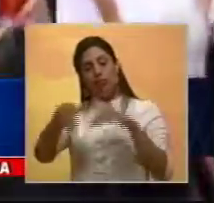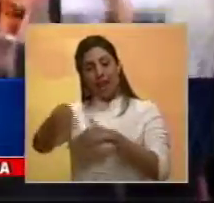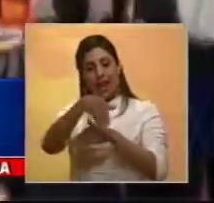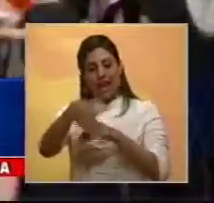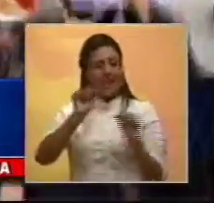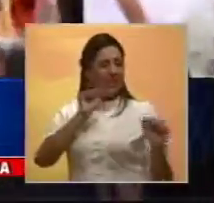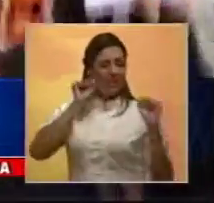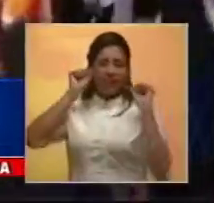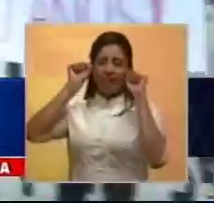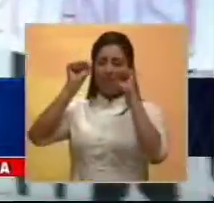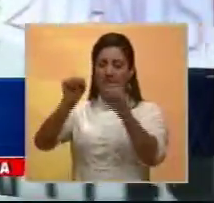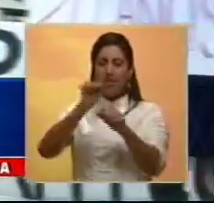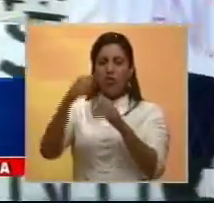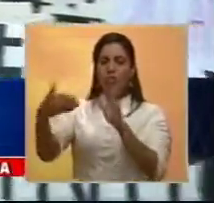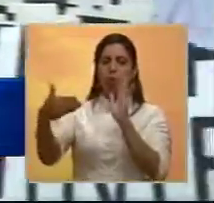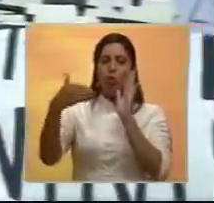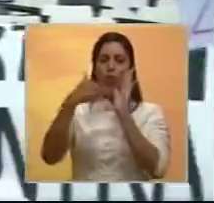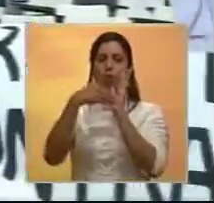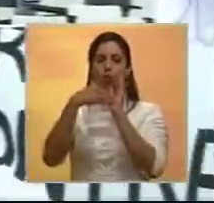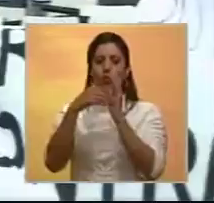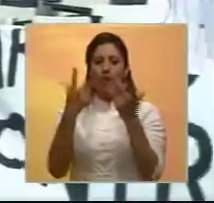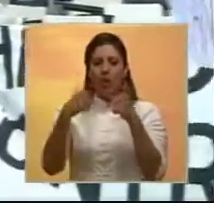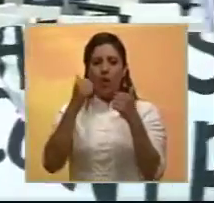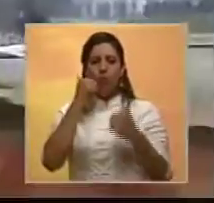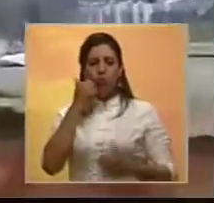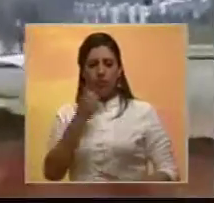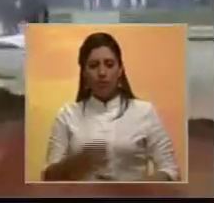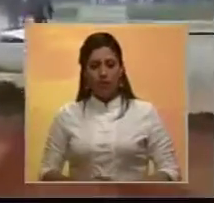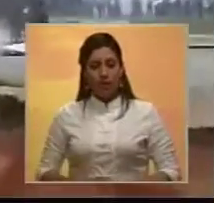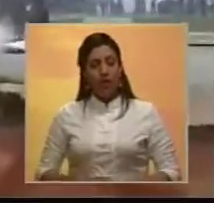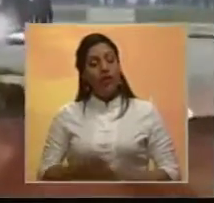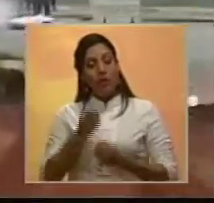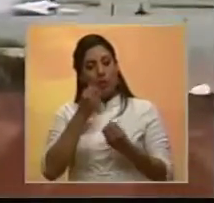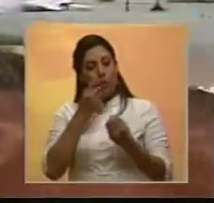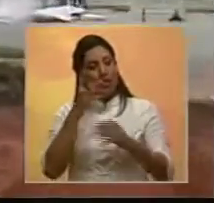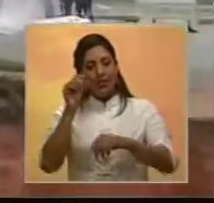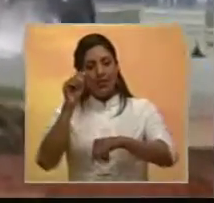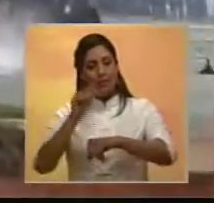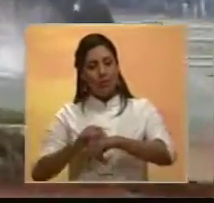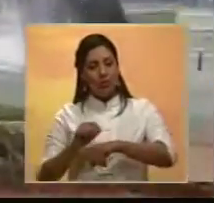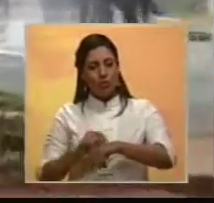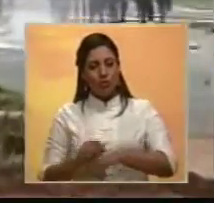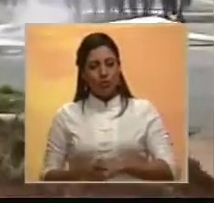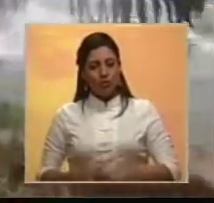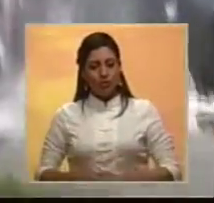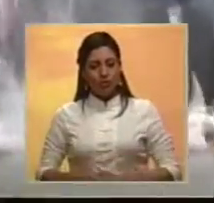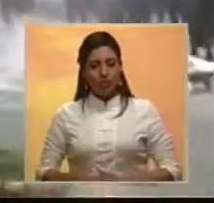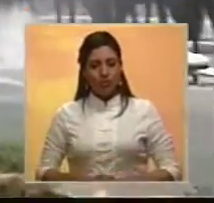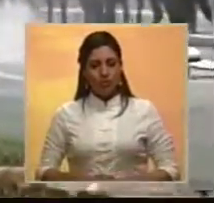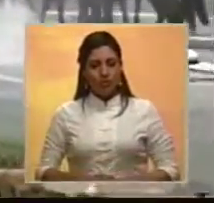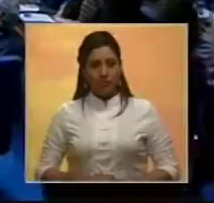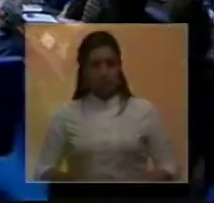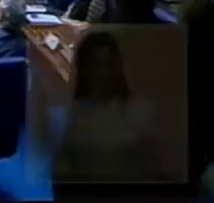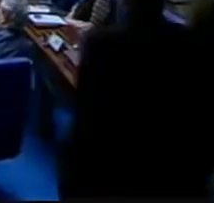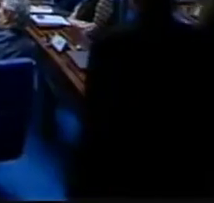calles en rechazo a medidas de austeridad. Los detalles en tan solo minutos.